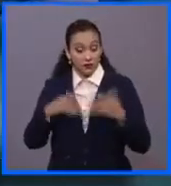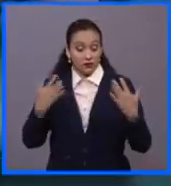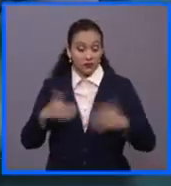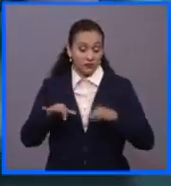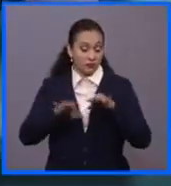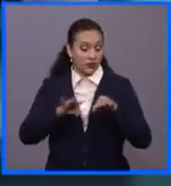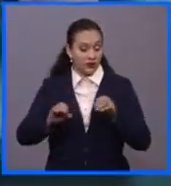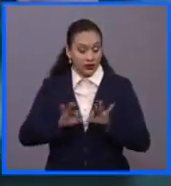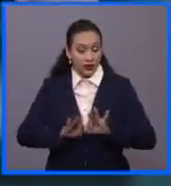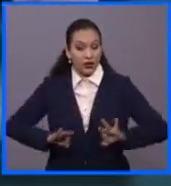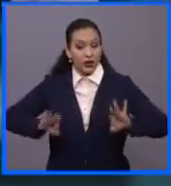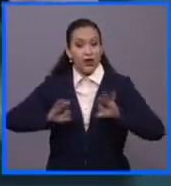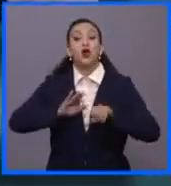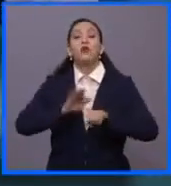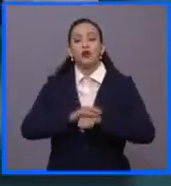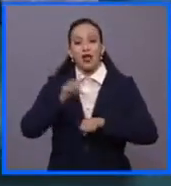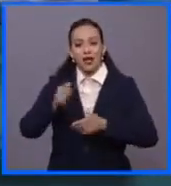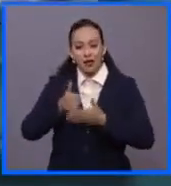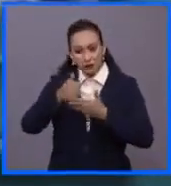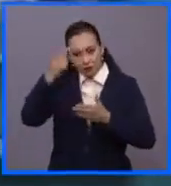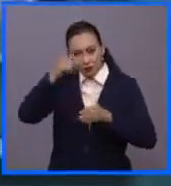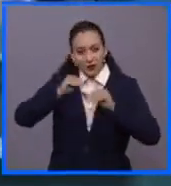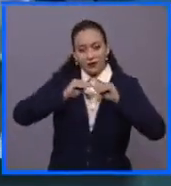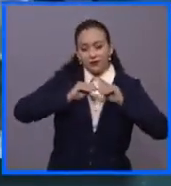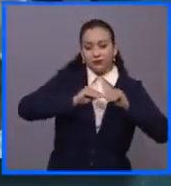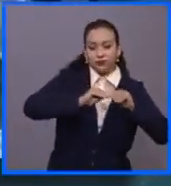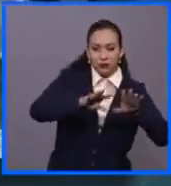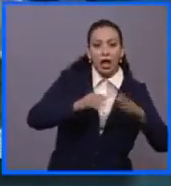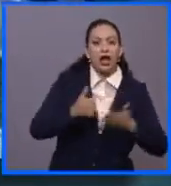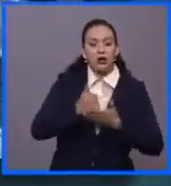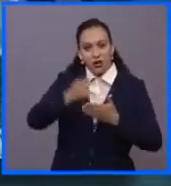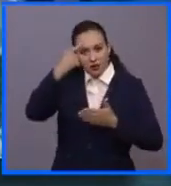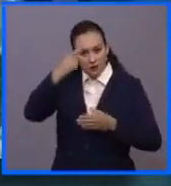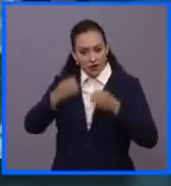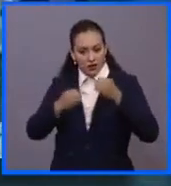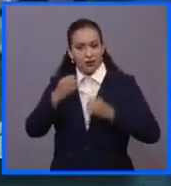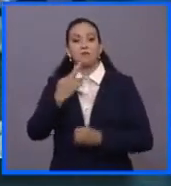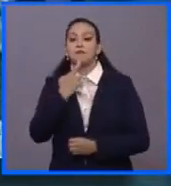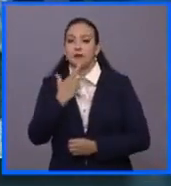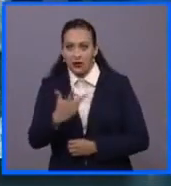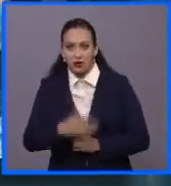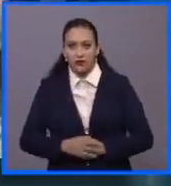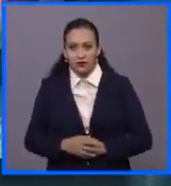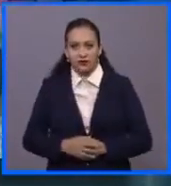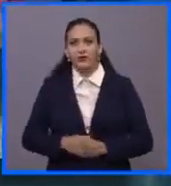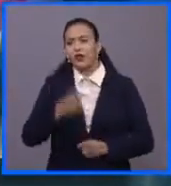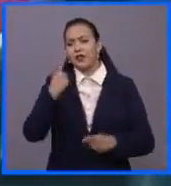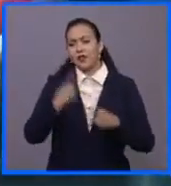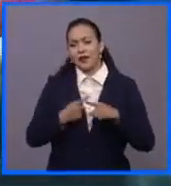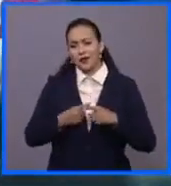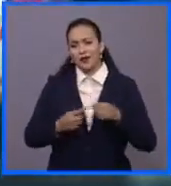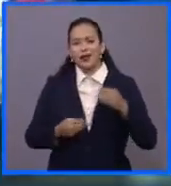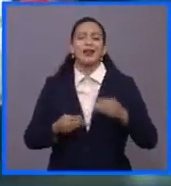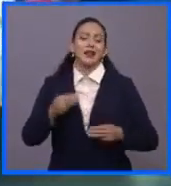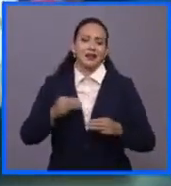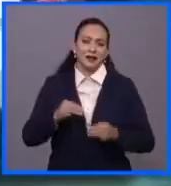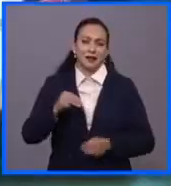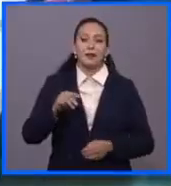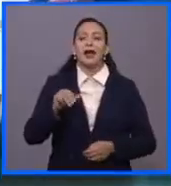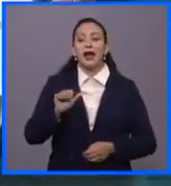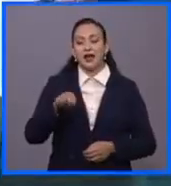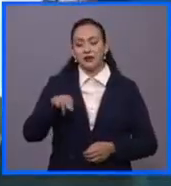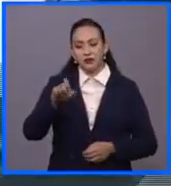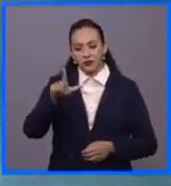una transformación profunda en la manera en que se entiende y practica la justicia en la entidad, destacó la magistrada presidenta Anel